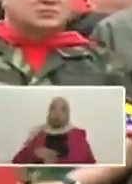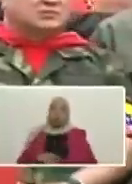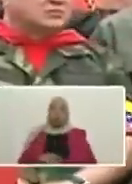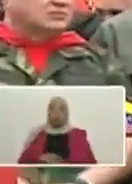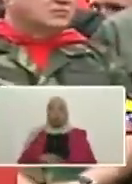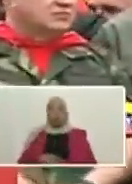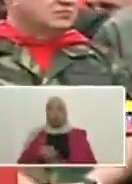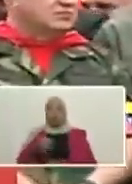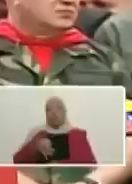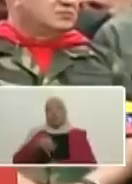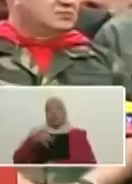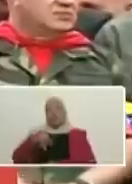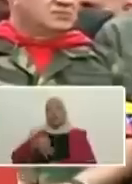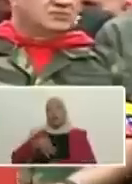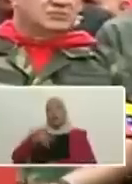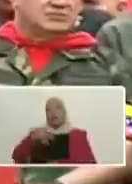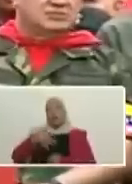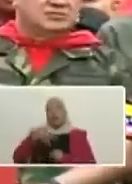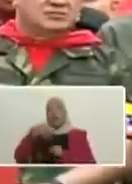eterna.